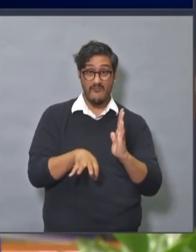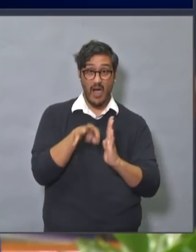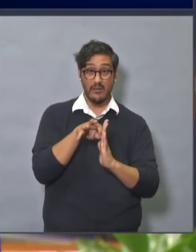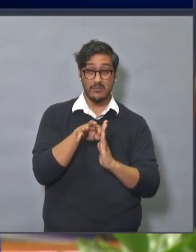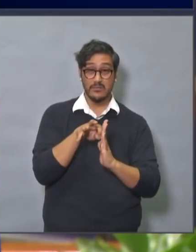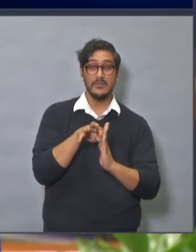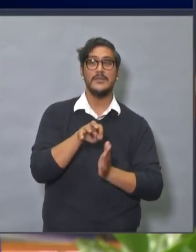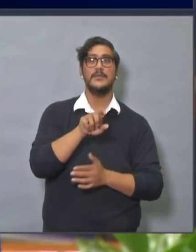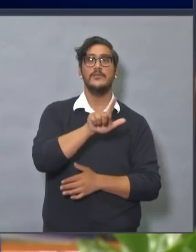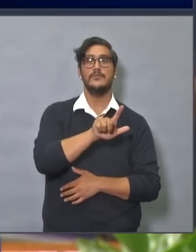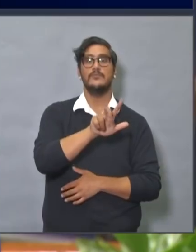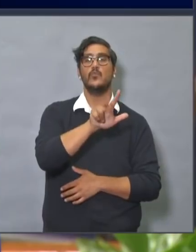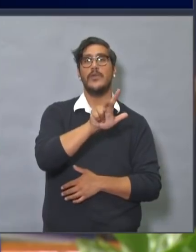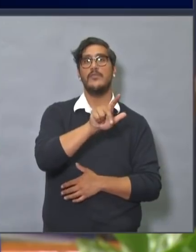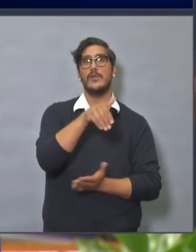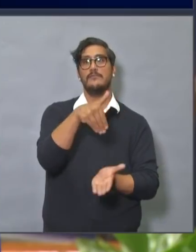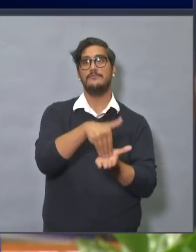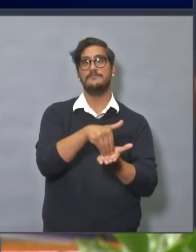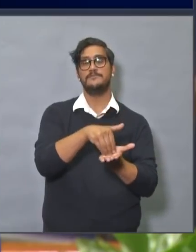de